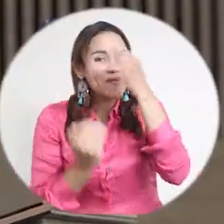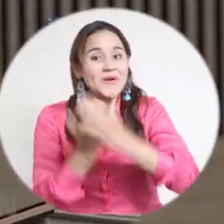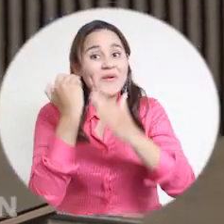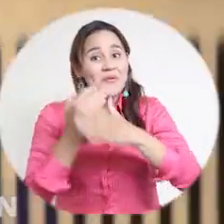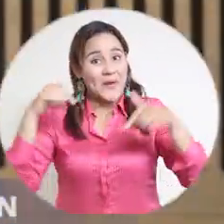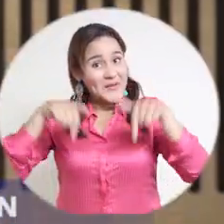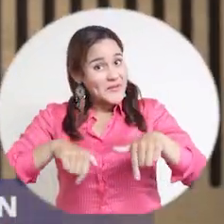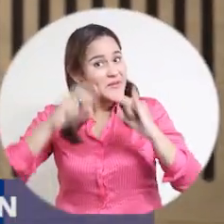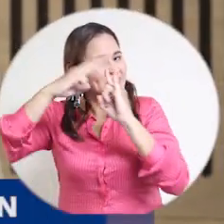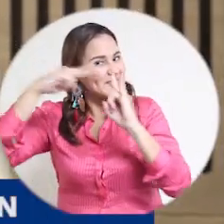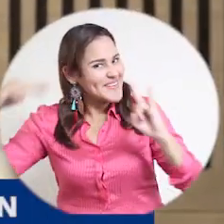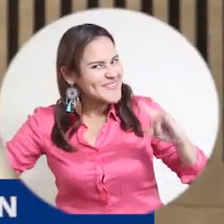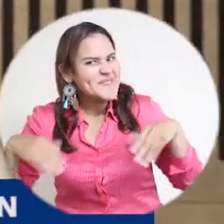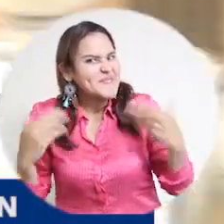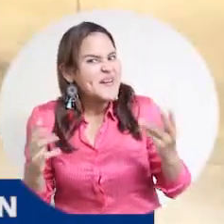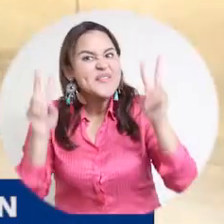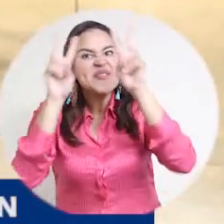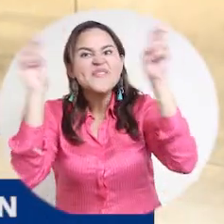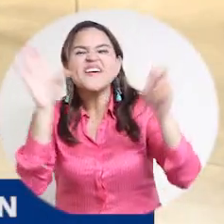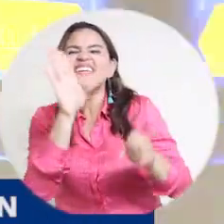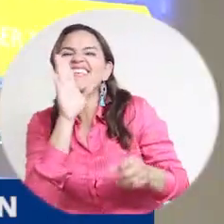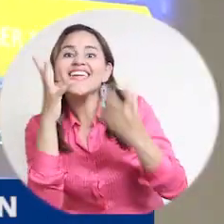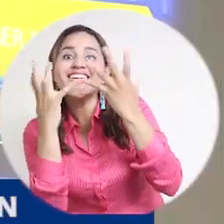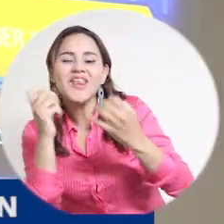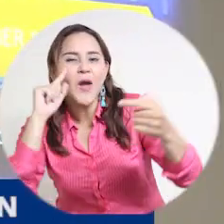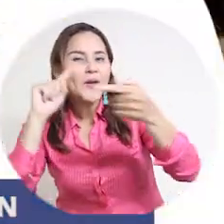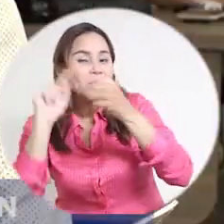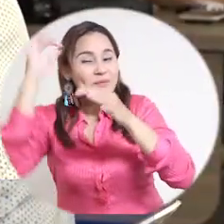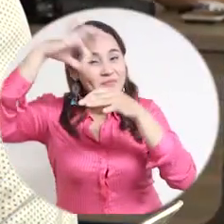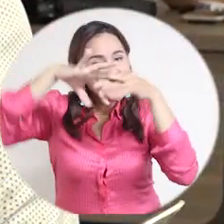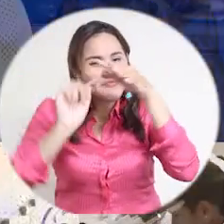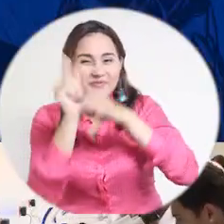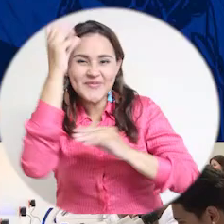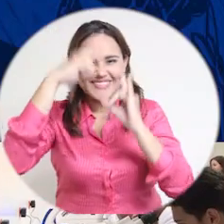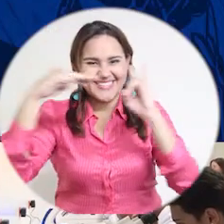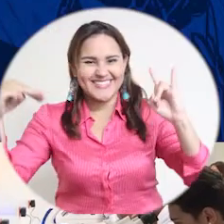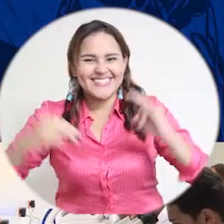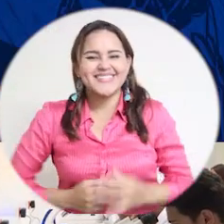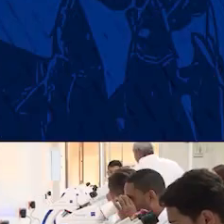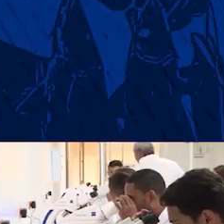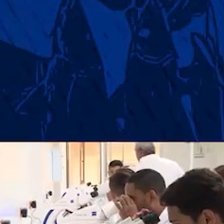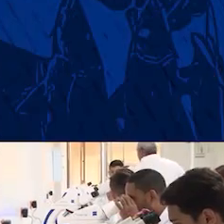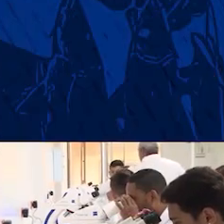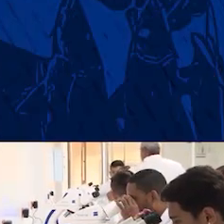La innovación se tomó la alma mater con ¿Quién quiere ser siembra? Uni Magdalena.